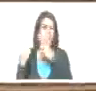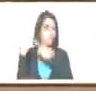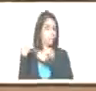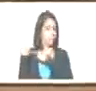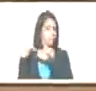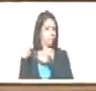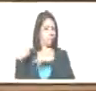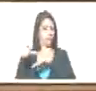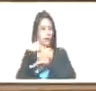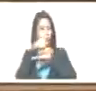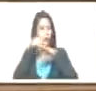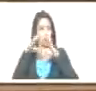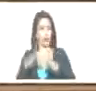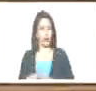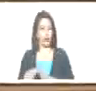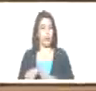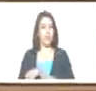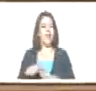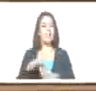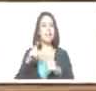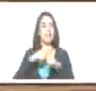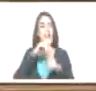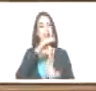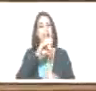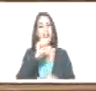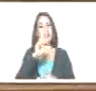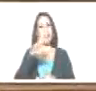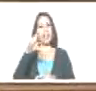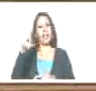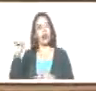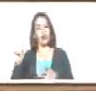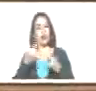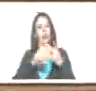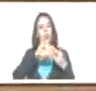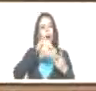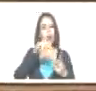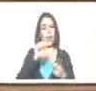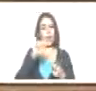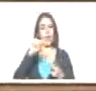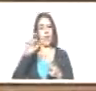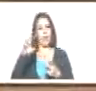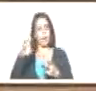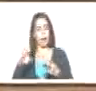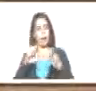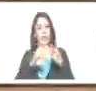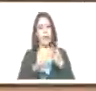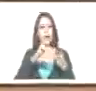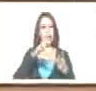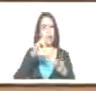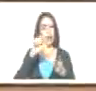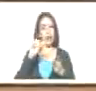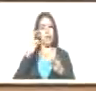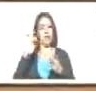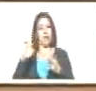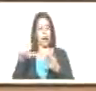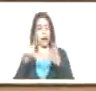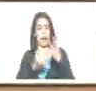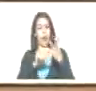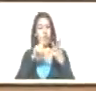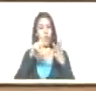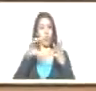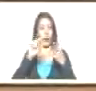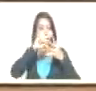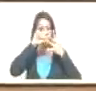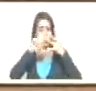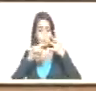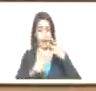gobierno de Carlos Andrés Pérez, de Jaime Lucinchi, de Rafael Caldera, de Luis Herrera Campins, que haya ido preso o